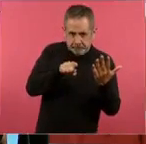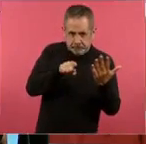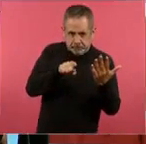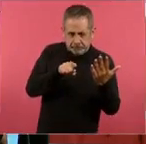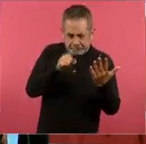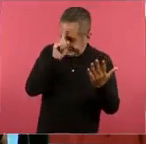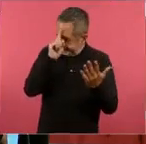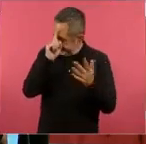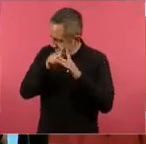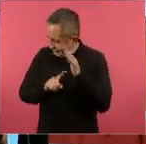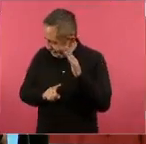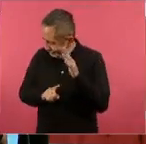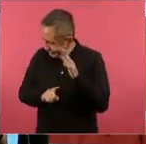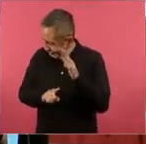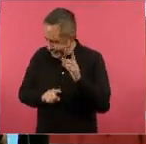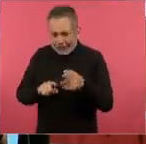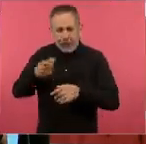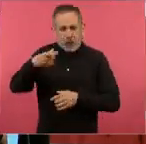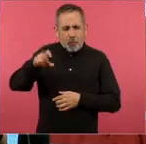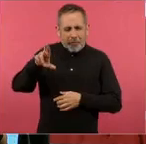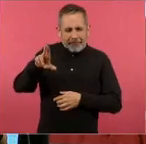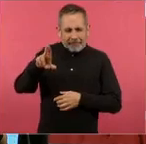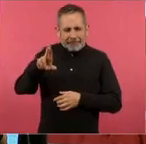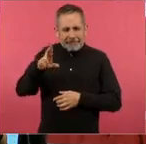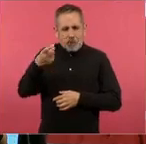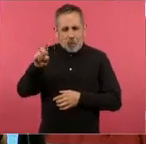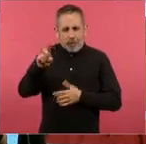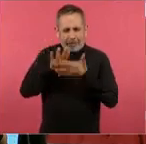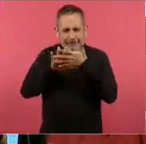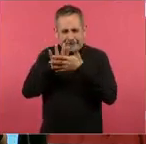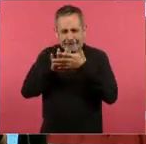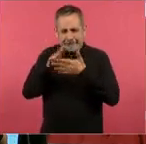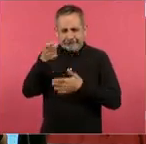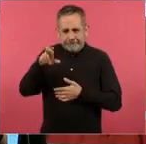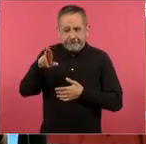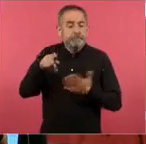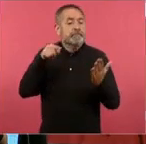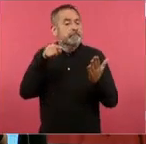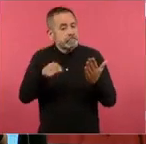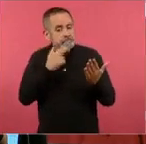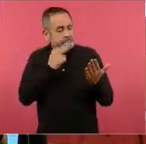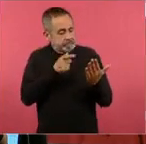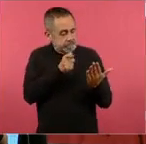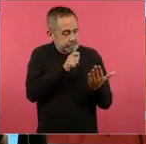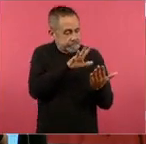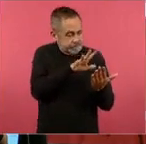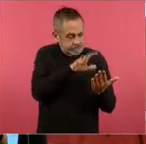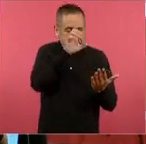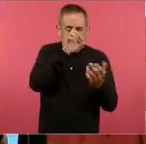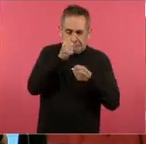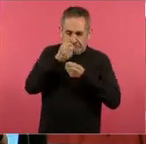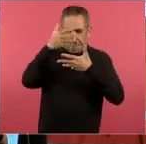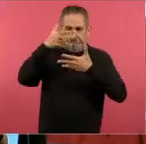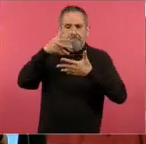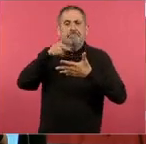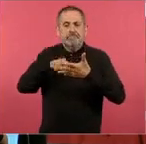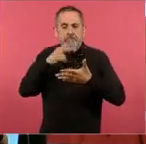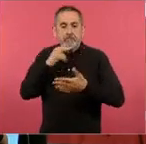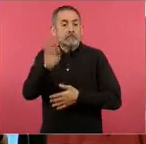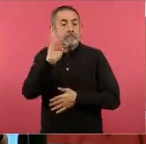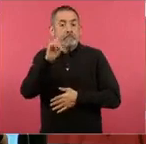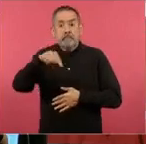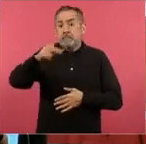se me van códigos QR, que le permitan, si el padre de familia